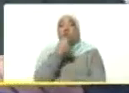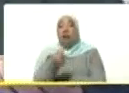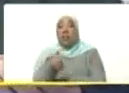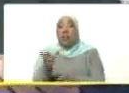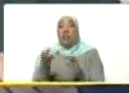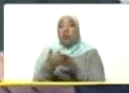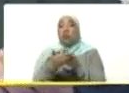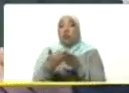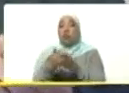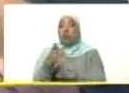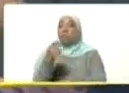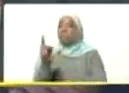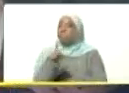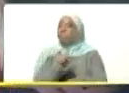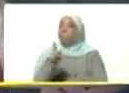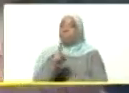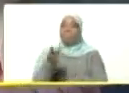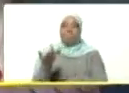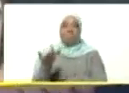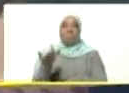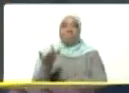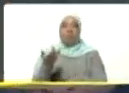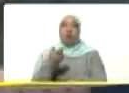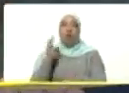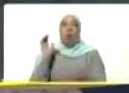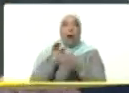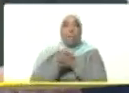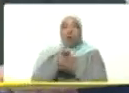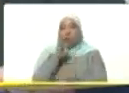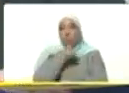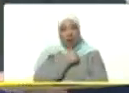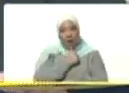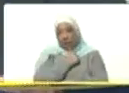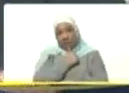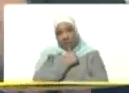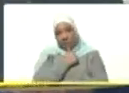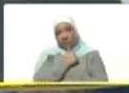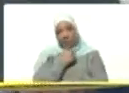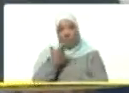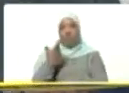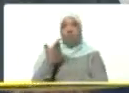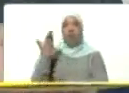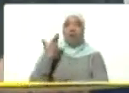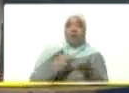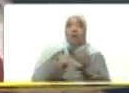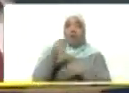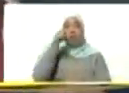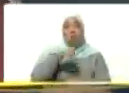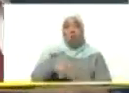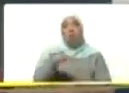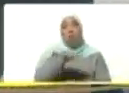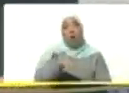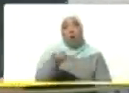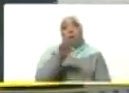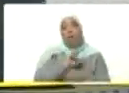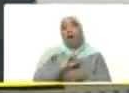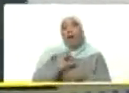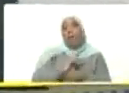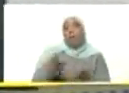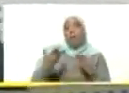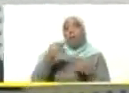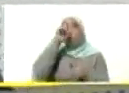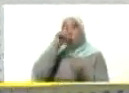es el de la solidaridad among our people, entre nuestros pueblos, for justice, por